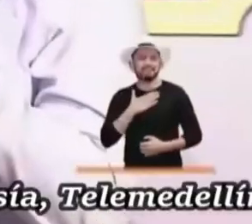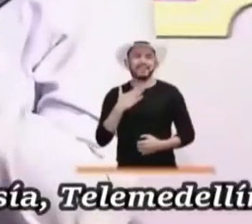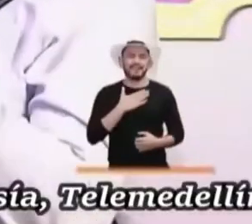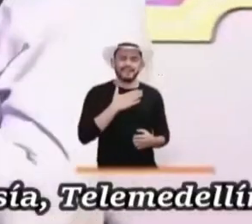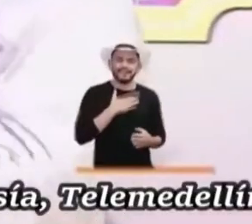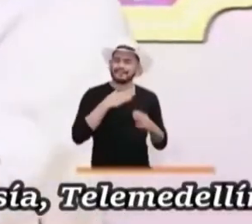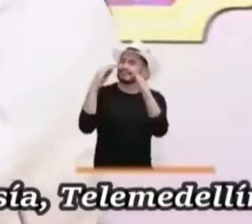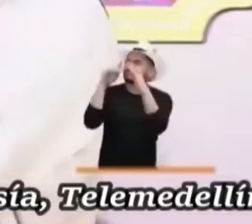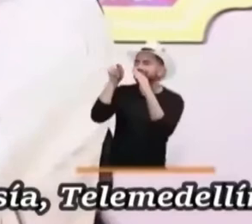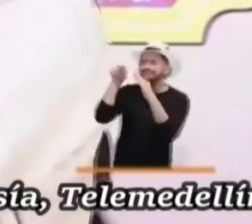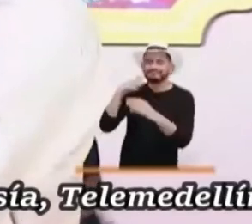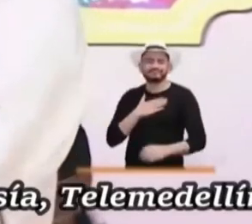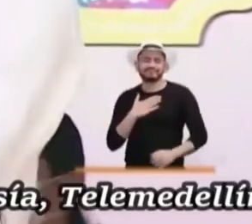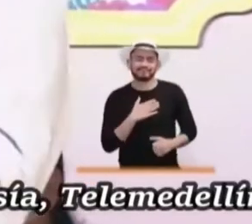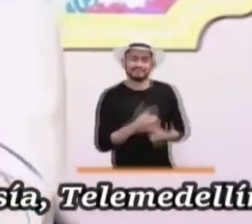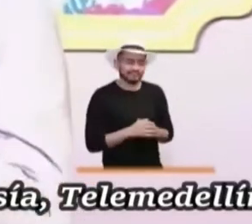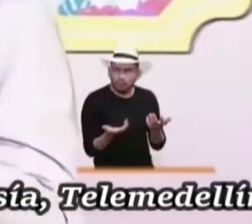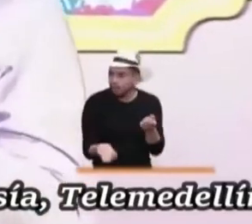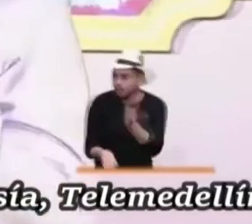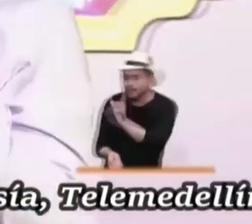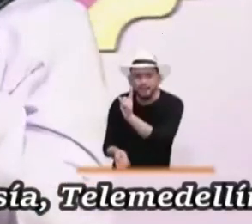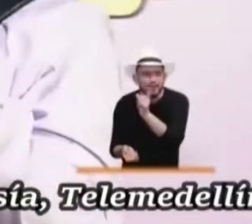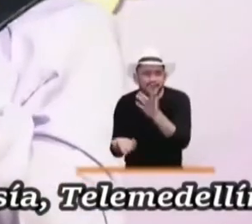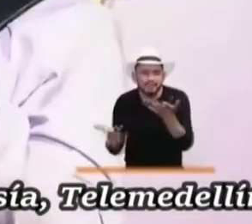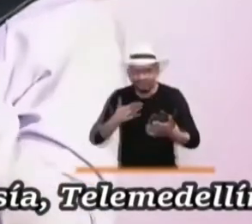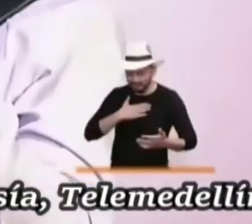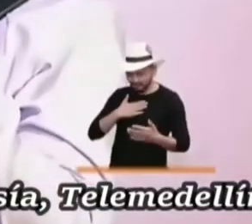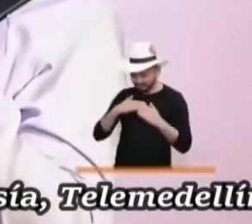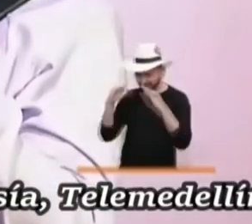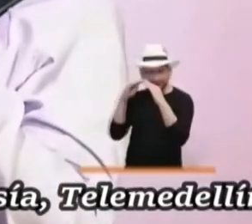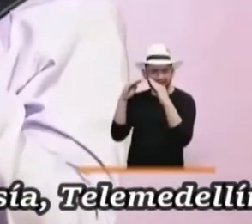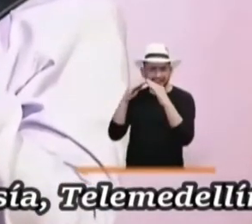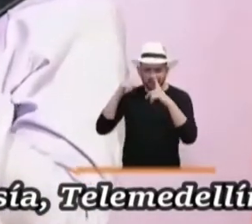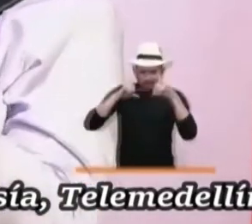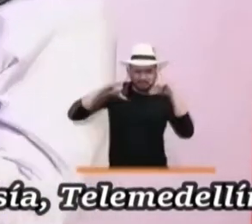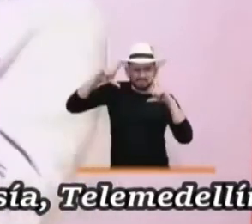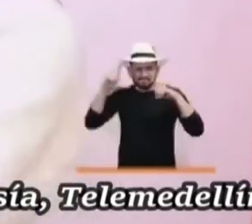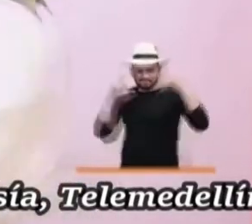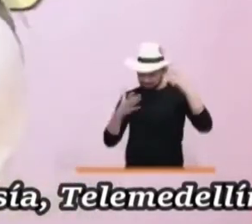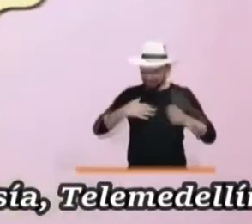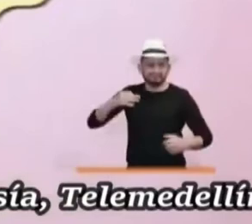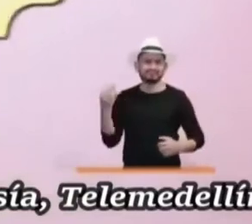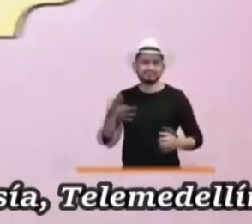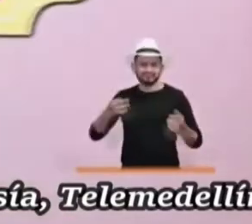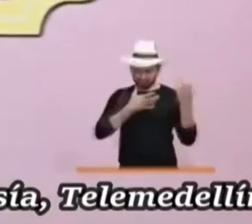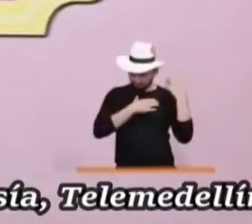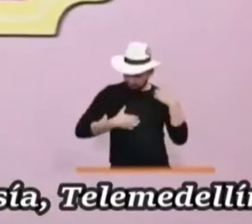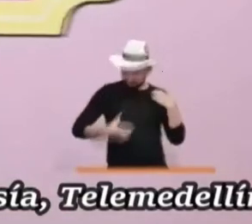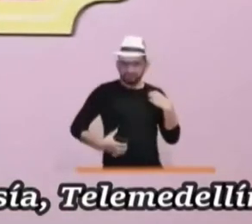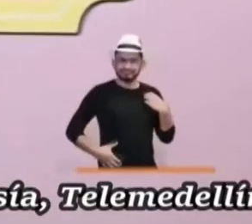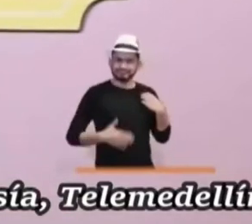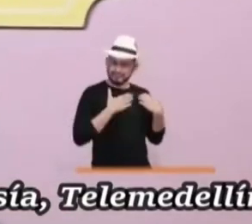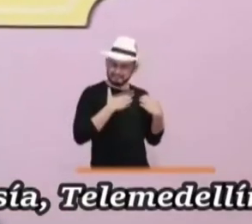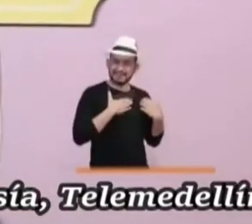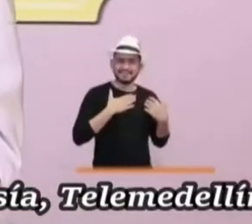No, señor, la casa es mía, como el Carriel y la Ruana, y si quiere se